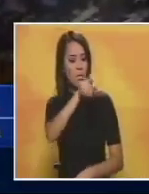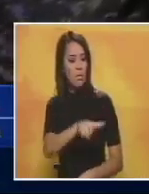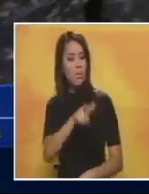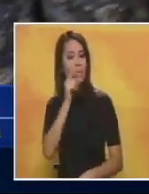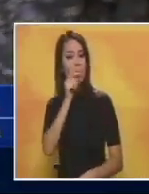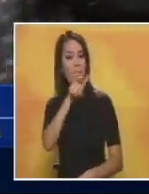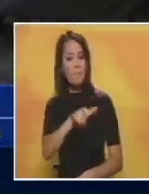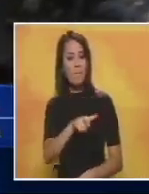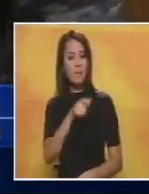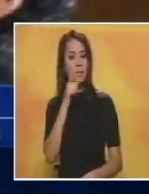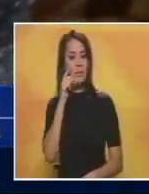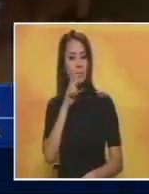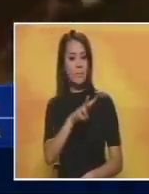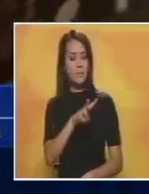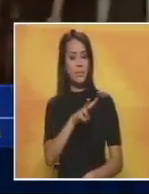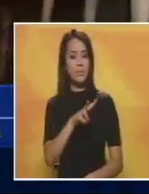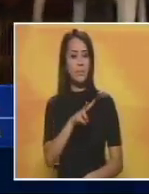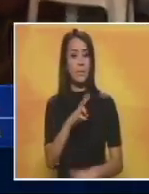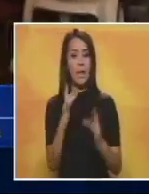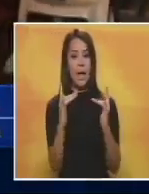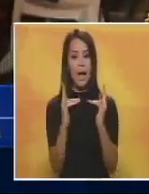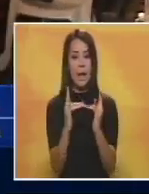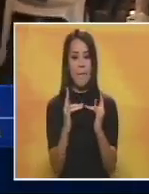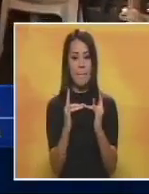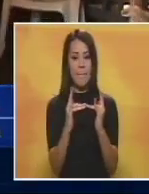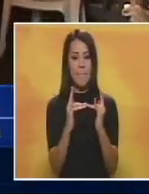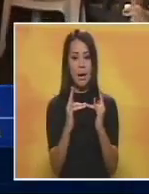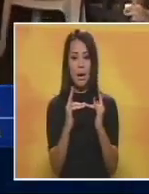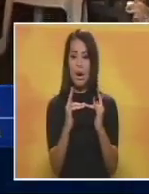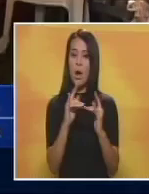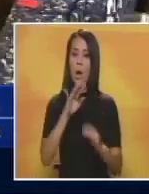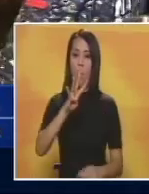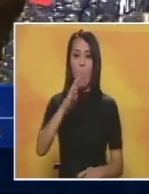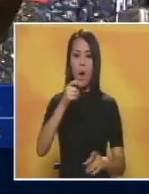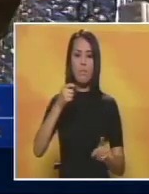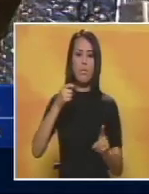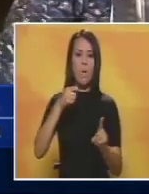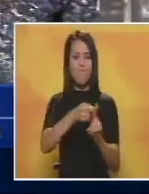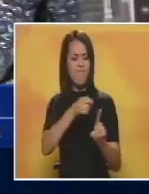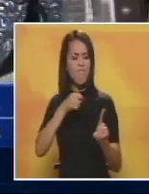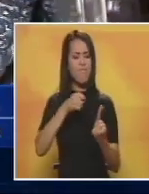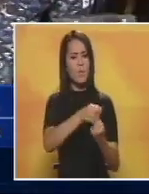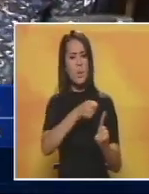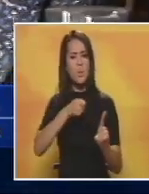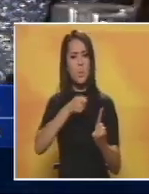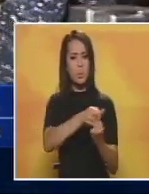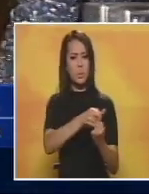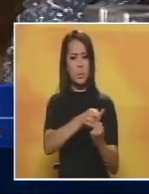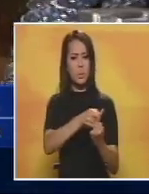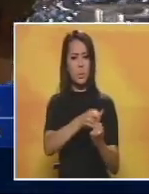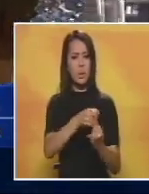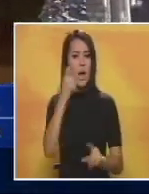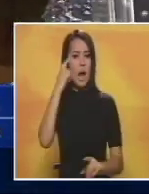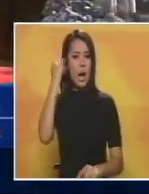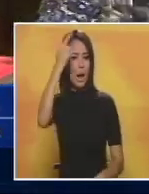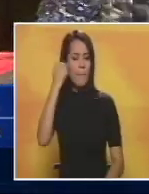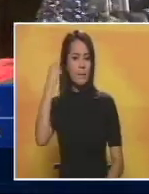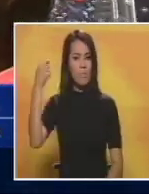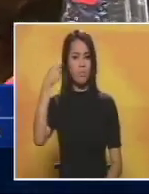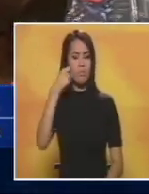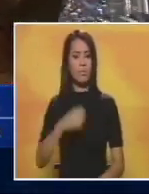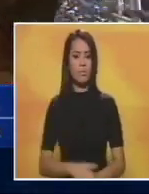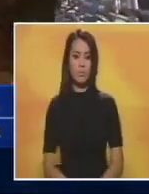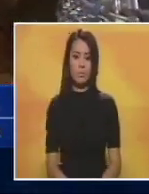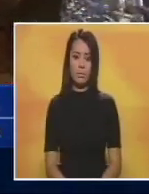del sexagenario en su cama con al menos 4 heridas de arma blanca en su cabeza. Acá